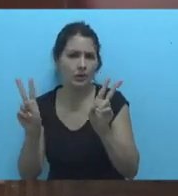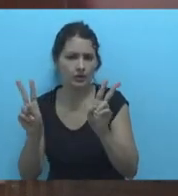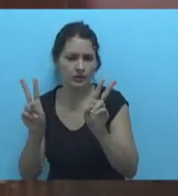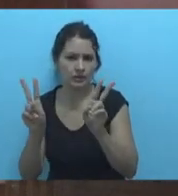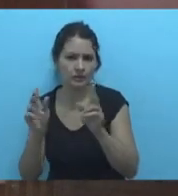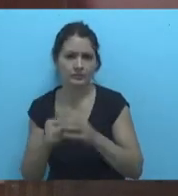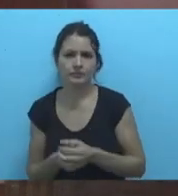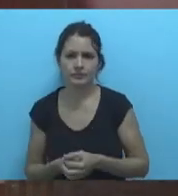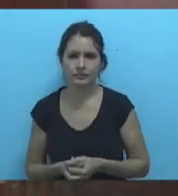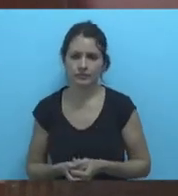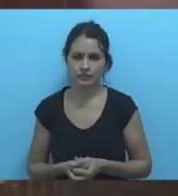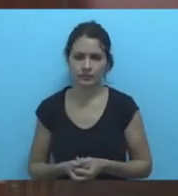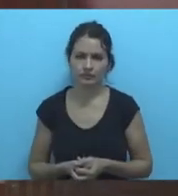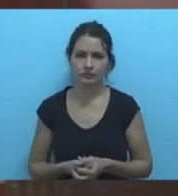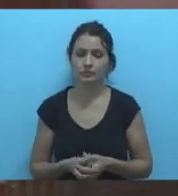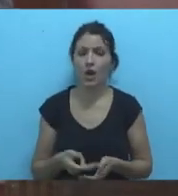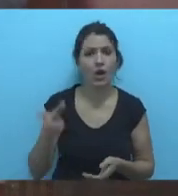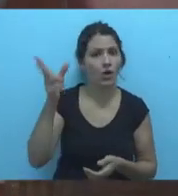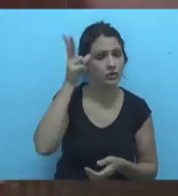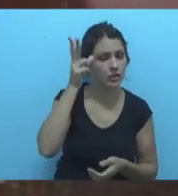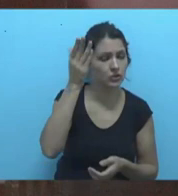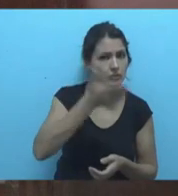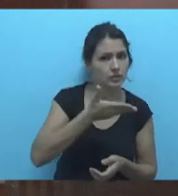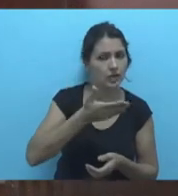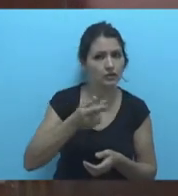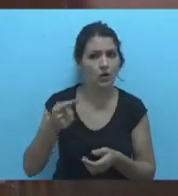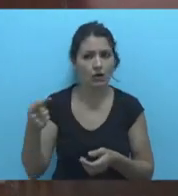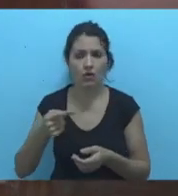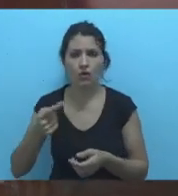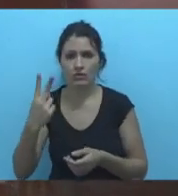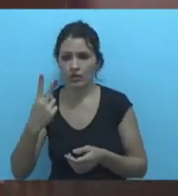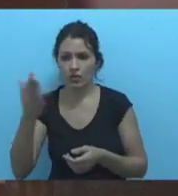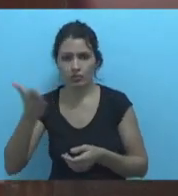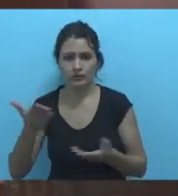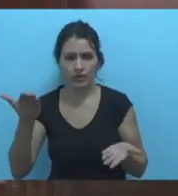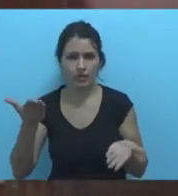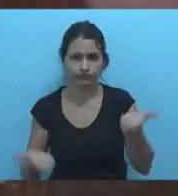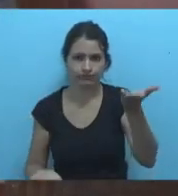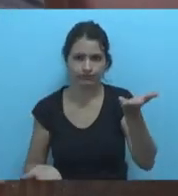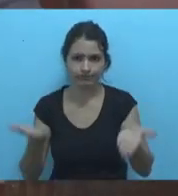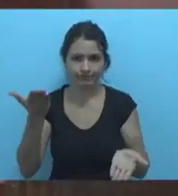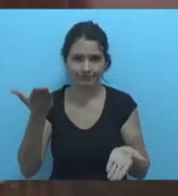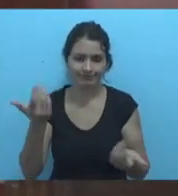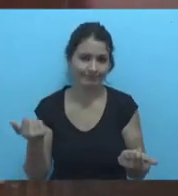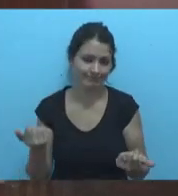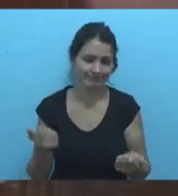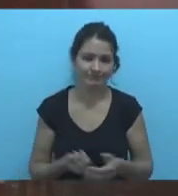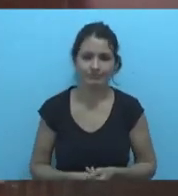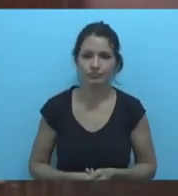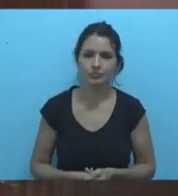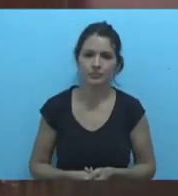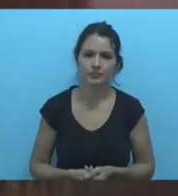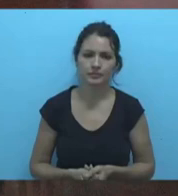88% a 2 del fondo de fortalecimiento institucional que manejaba el gobierno de Miguel Lifshitz